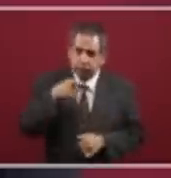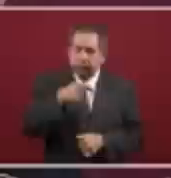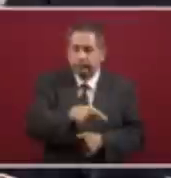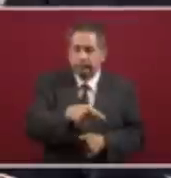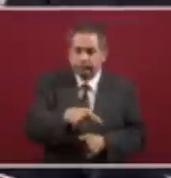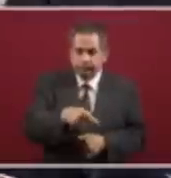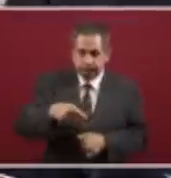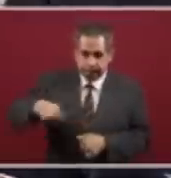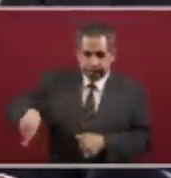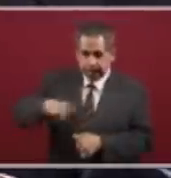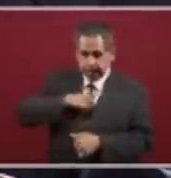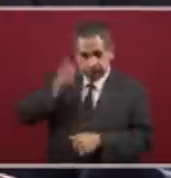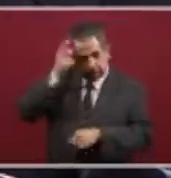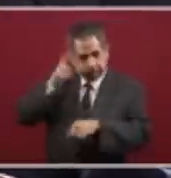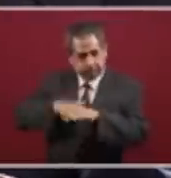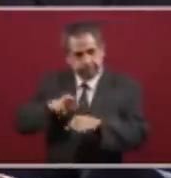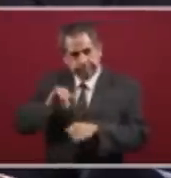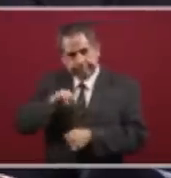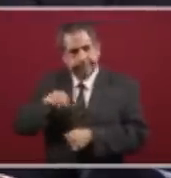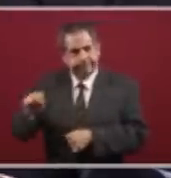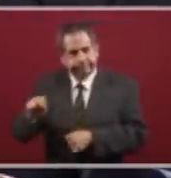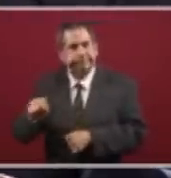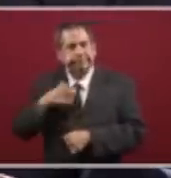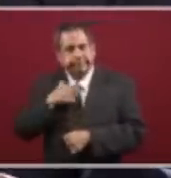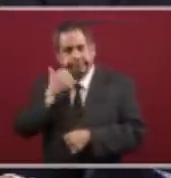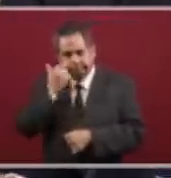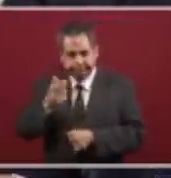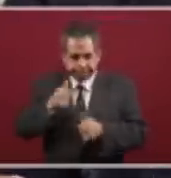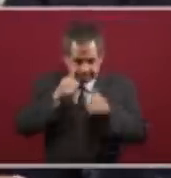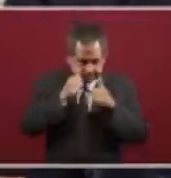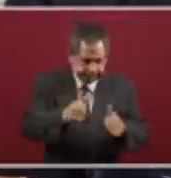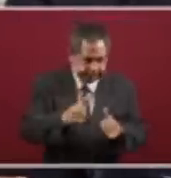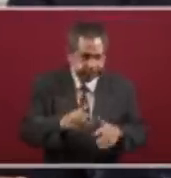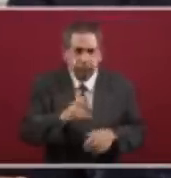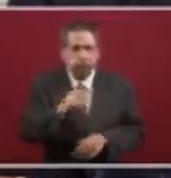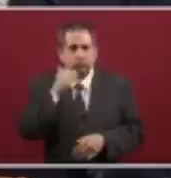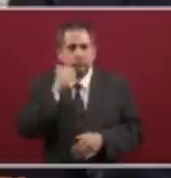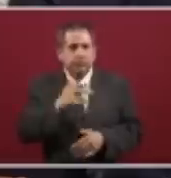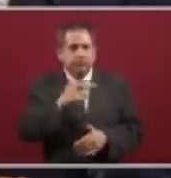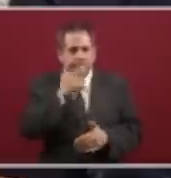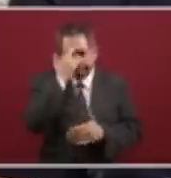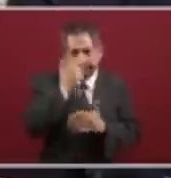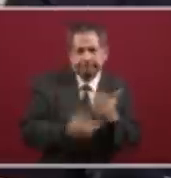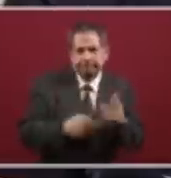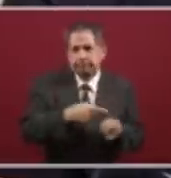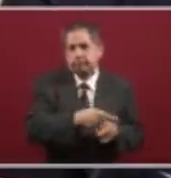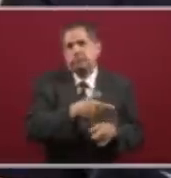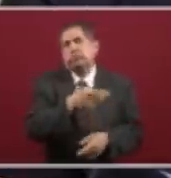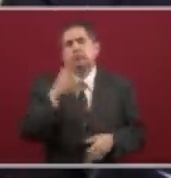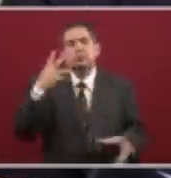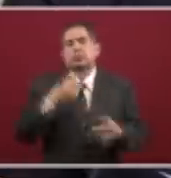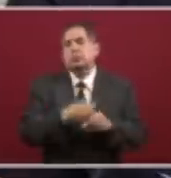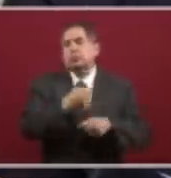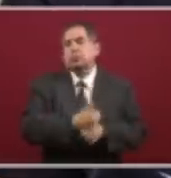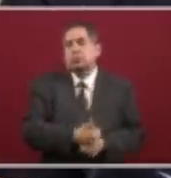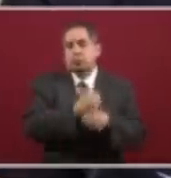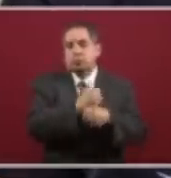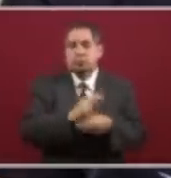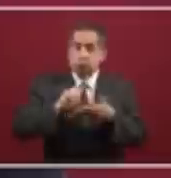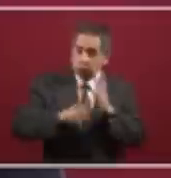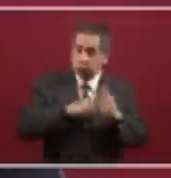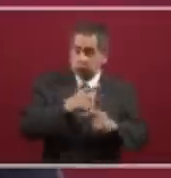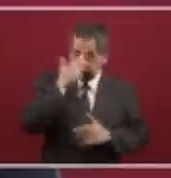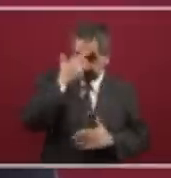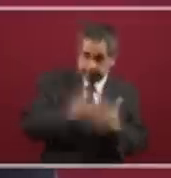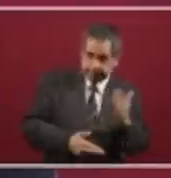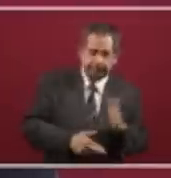dirección general del inss es agraviar a quienes ya fueron víctimas y